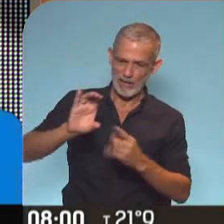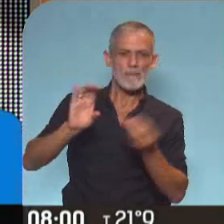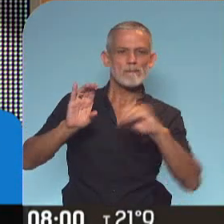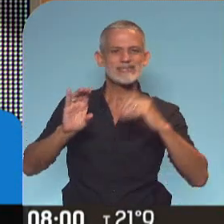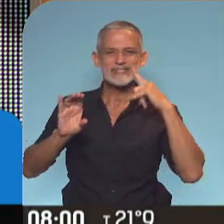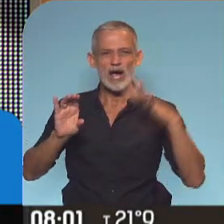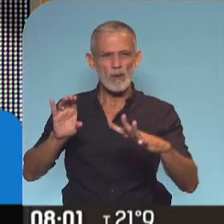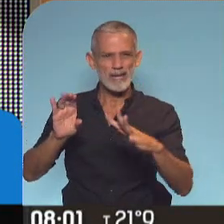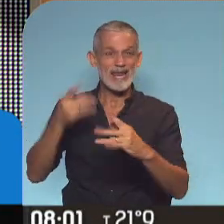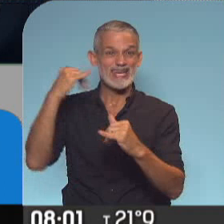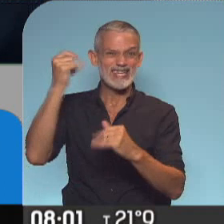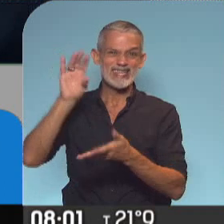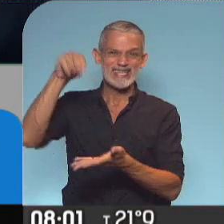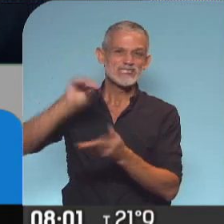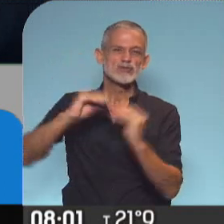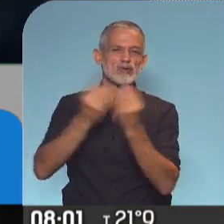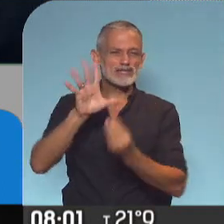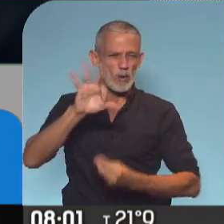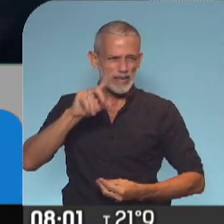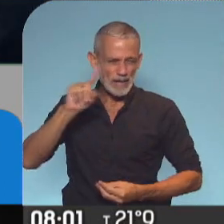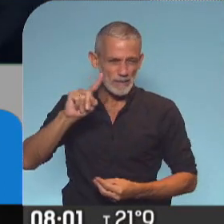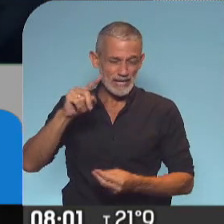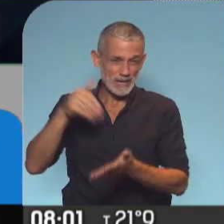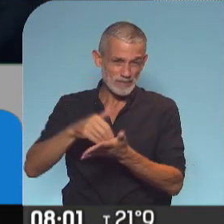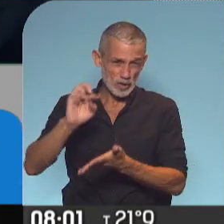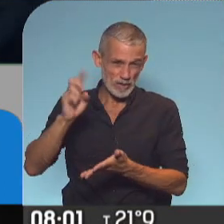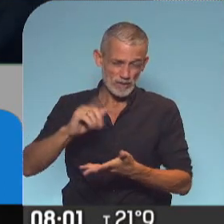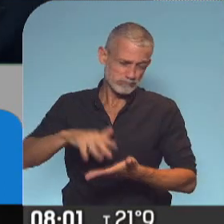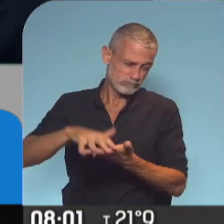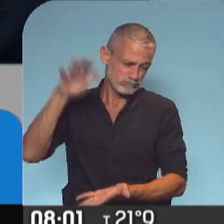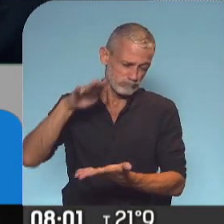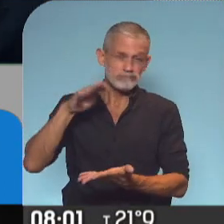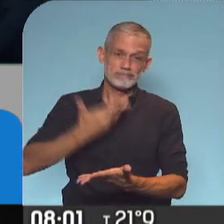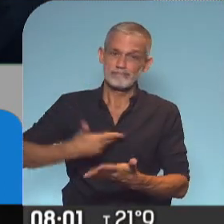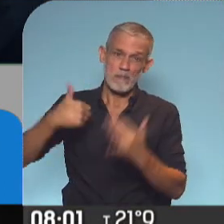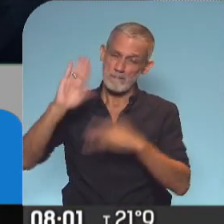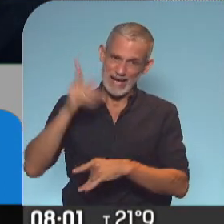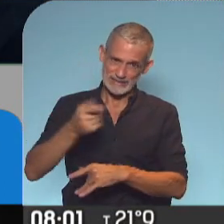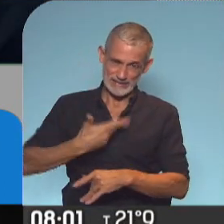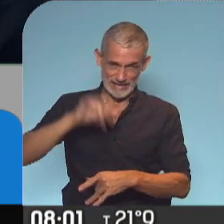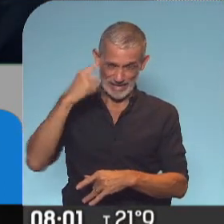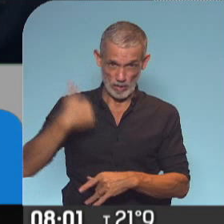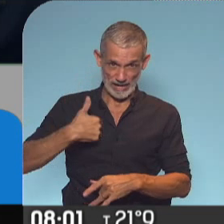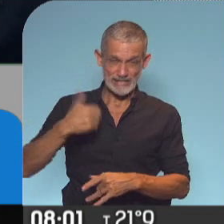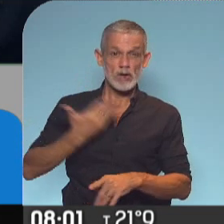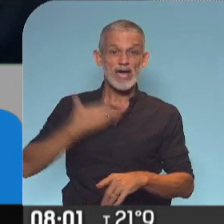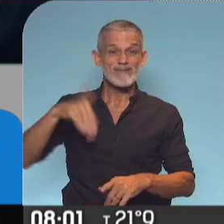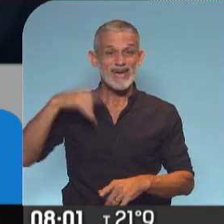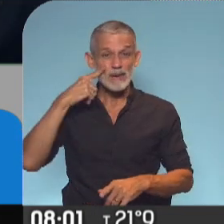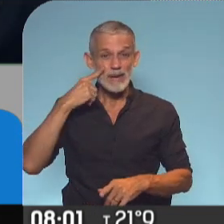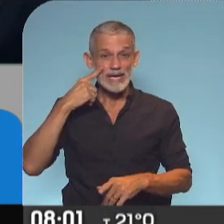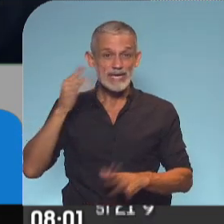5.000 y pico de millones de intereses ya, llega a 50.000, es la mayor deuda que tiene el Estado. Y el fondo no se quiere